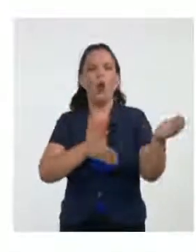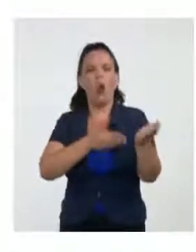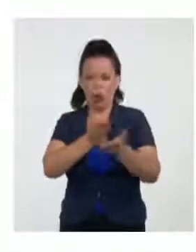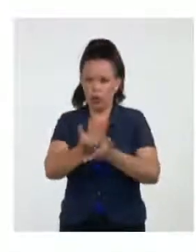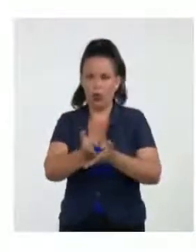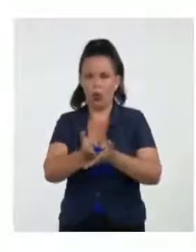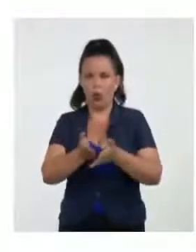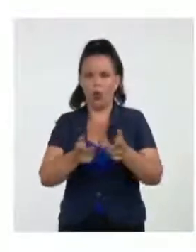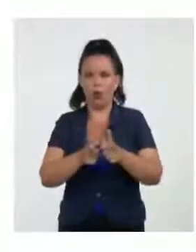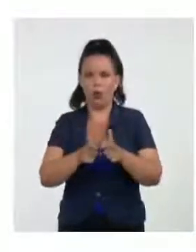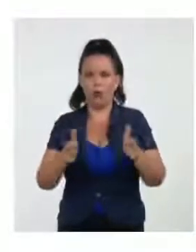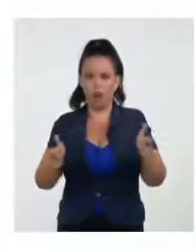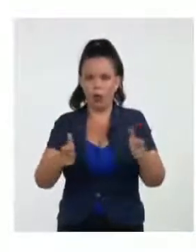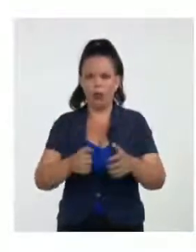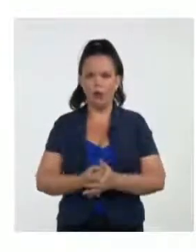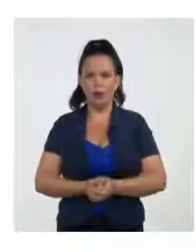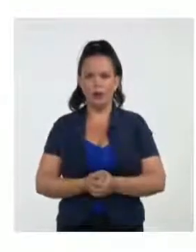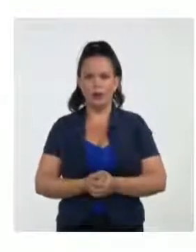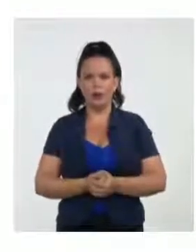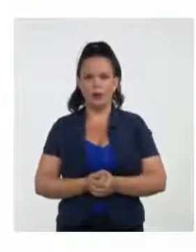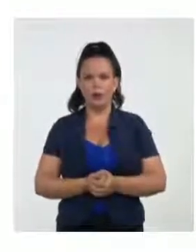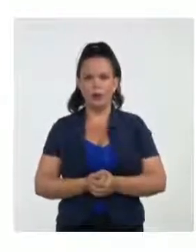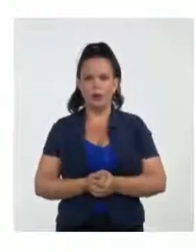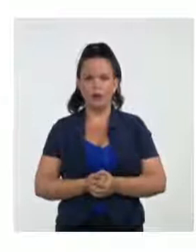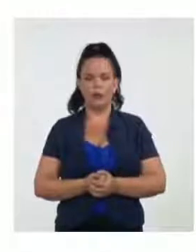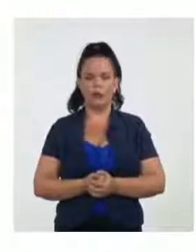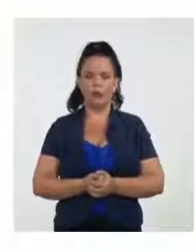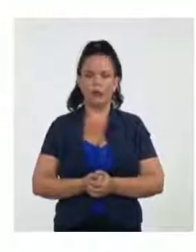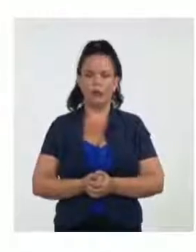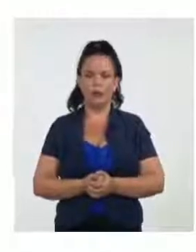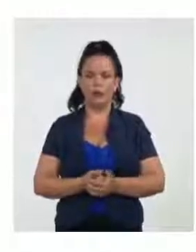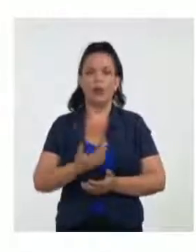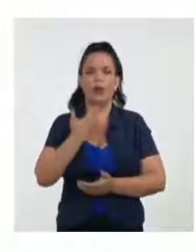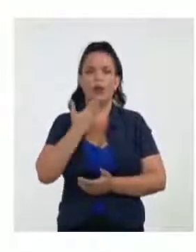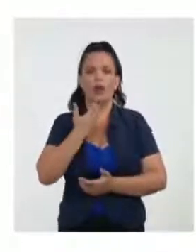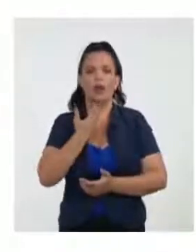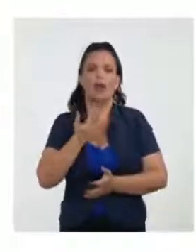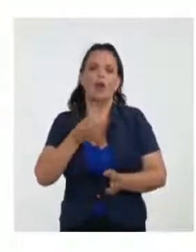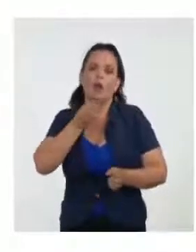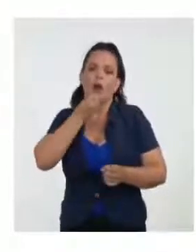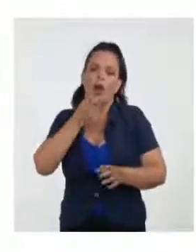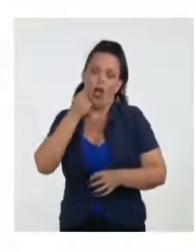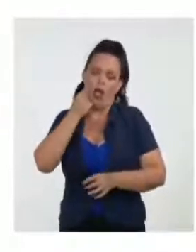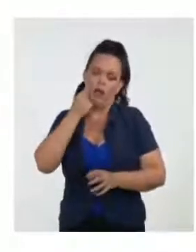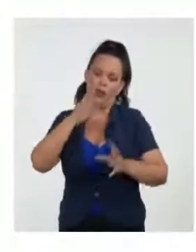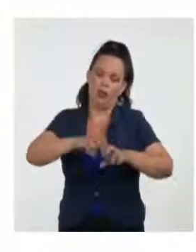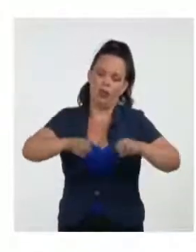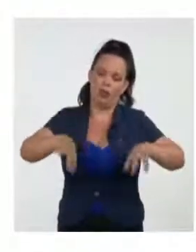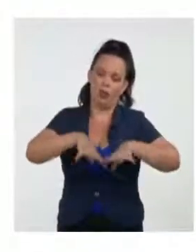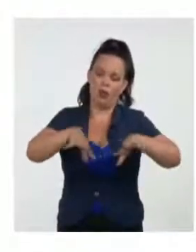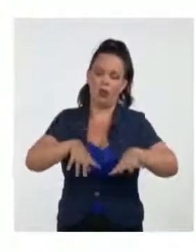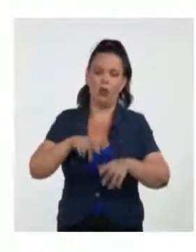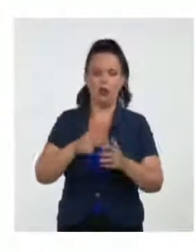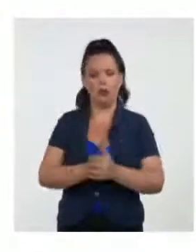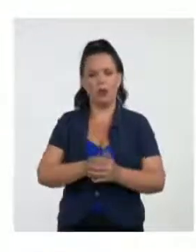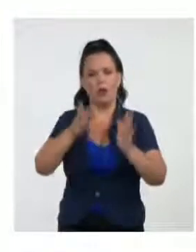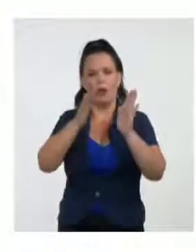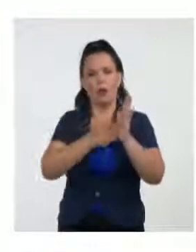finales de julio. Así, puede ser así. En mejores escenarios a finales de julio, y en los otros sería a principios de